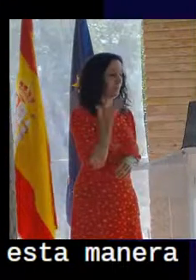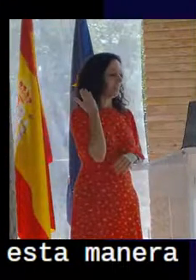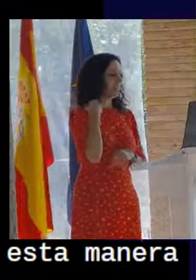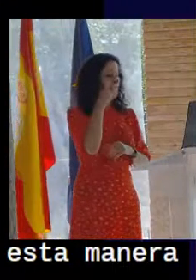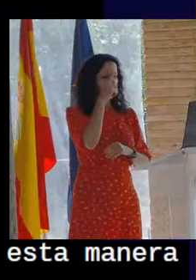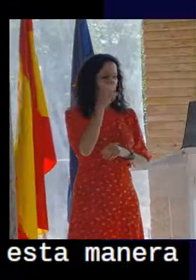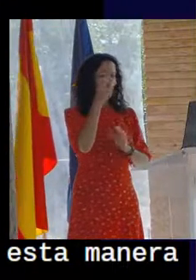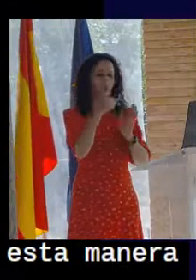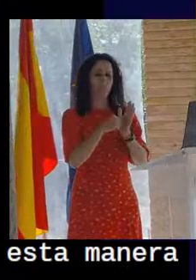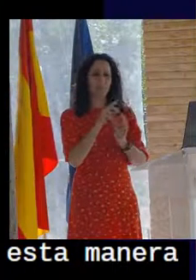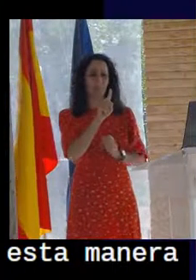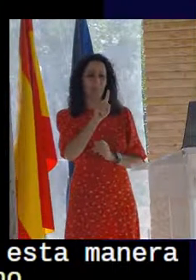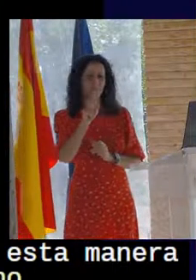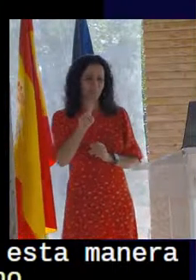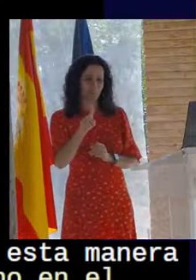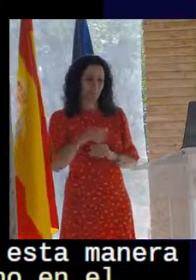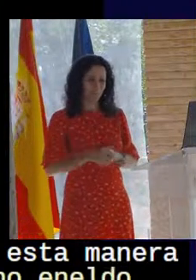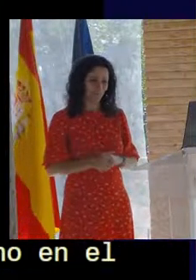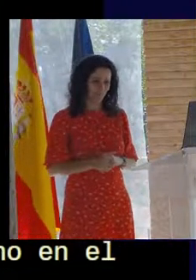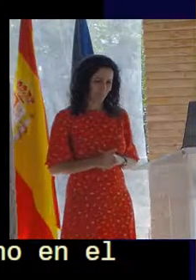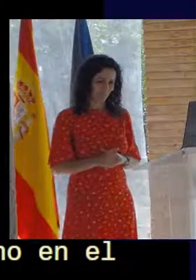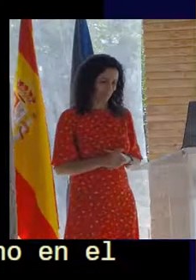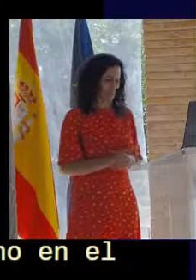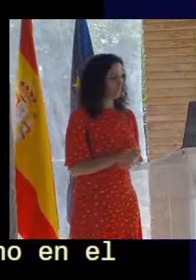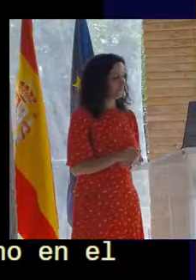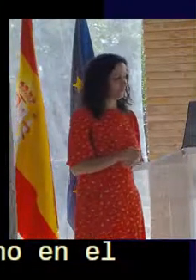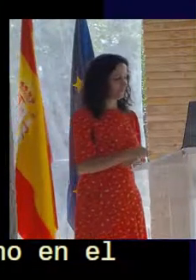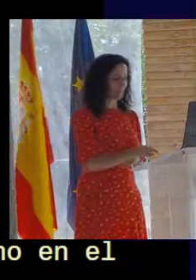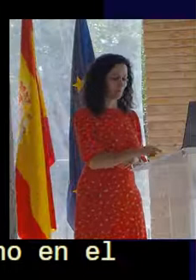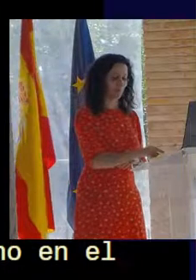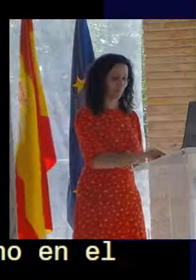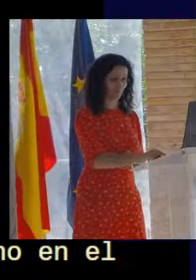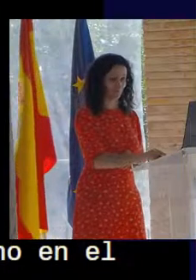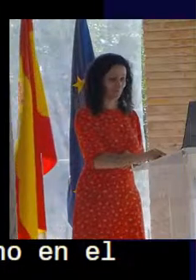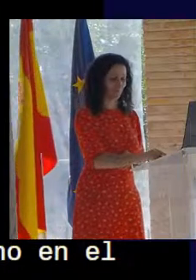7 Bueno en el 2011 fue